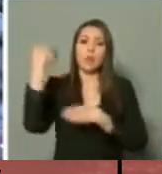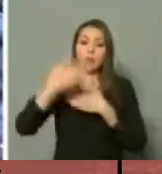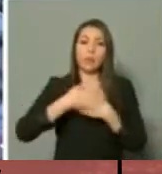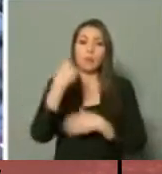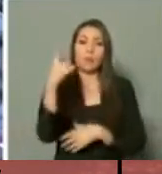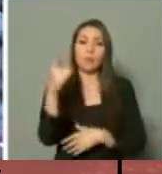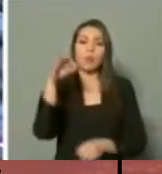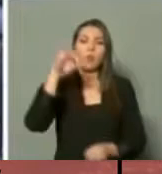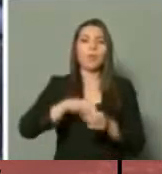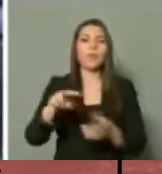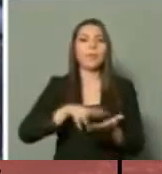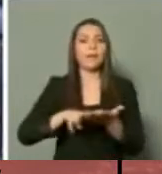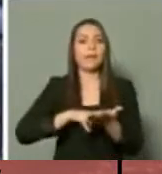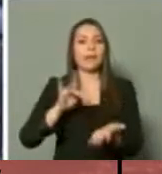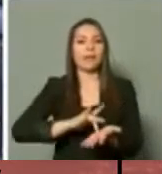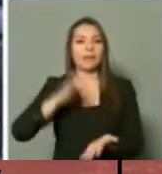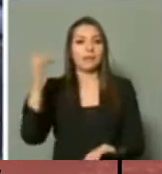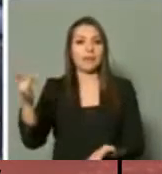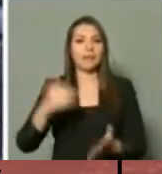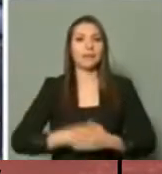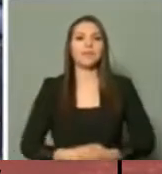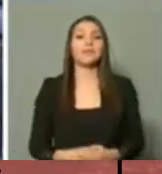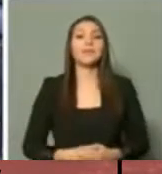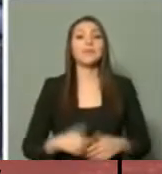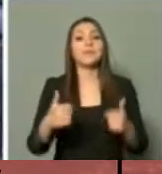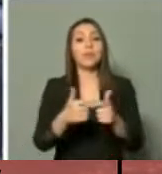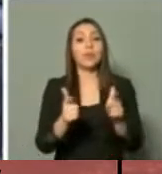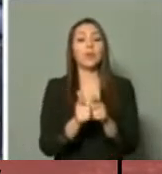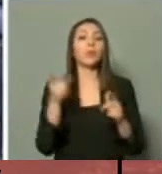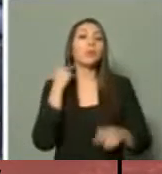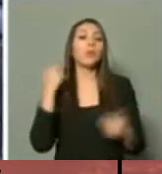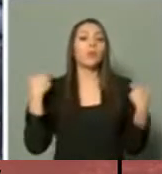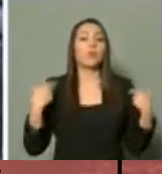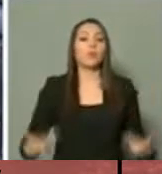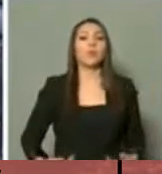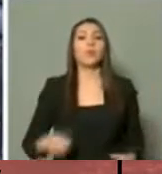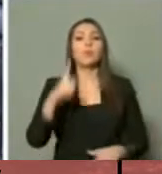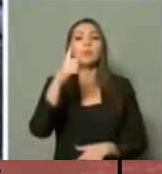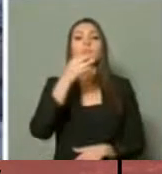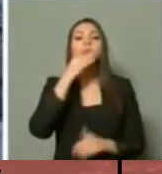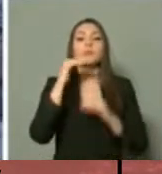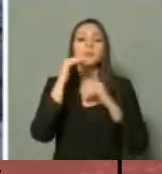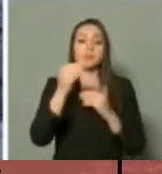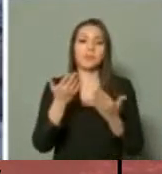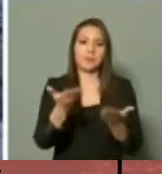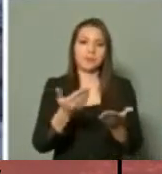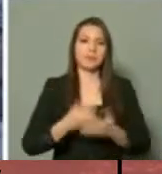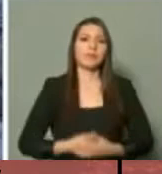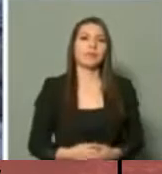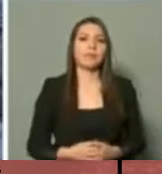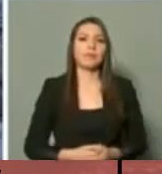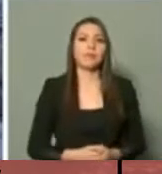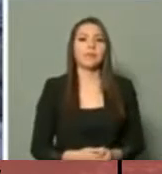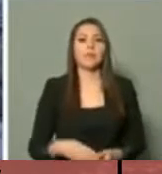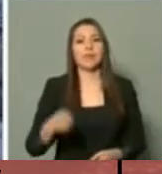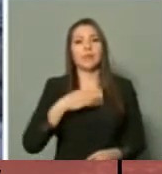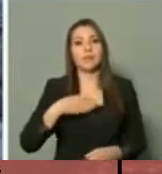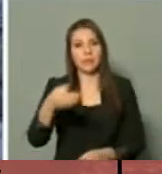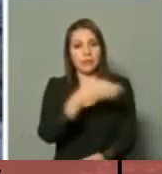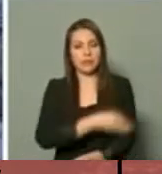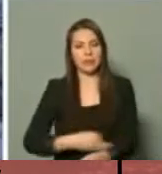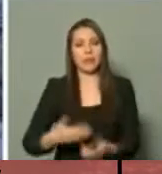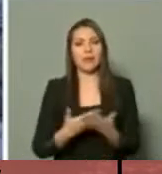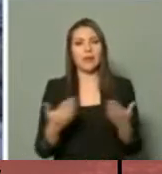Gracias. Por el Partido Humanista tiene hasta un minuto. Adelante. Buenas tardes. Antes que nada,